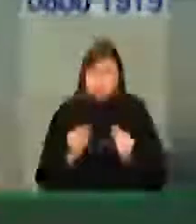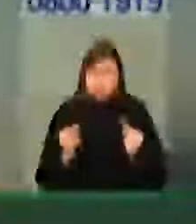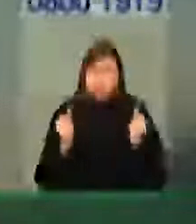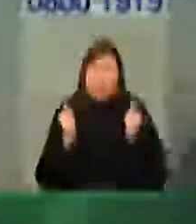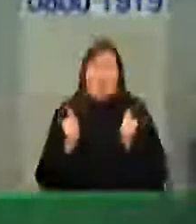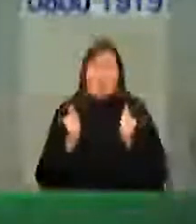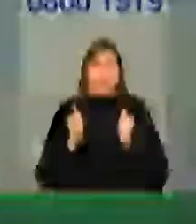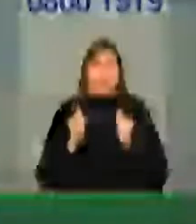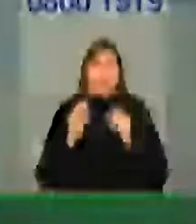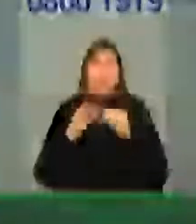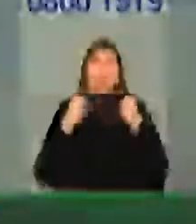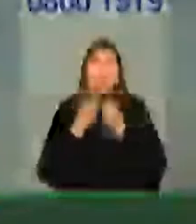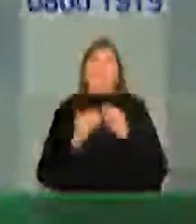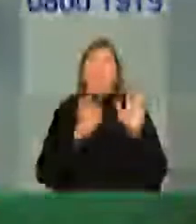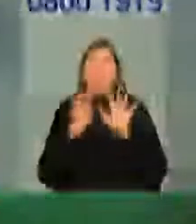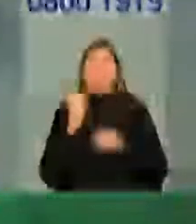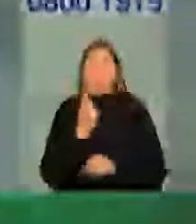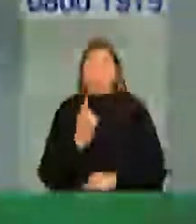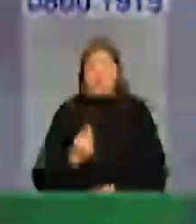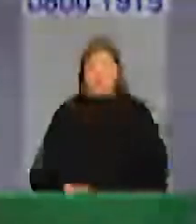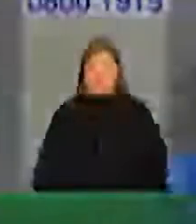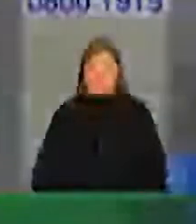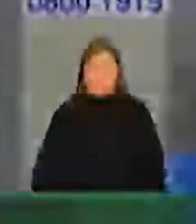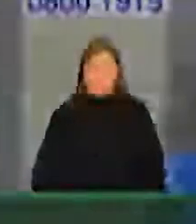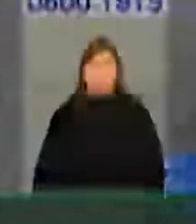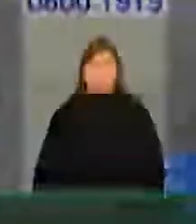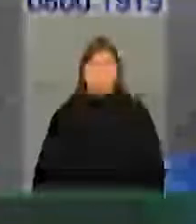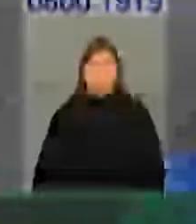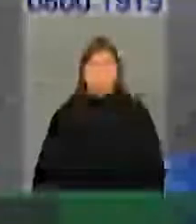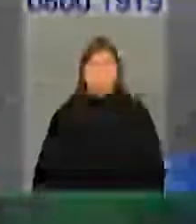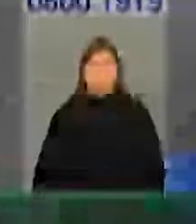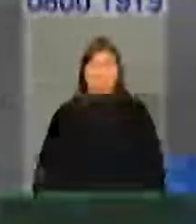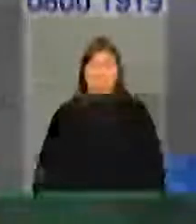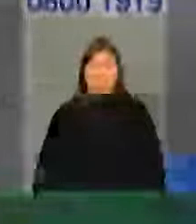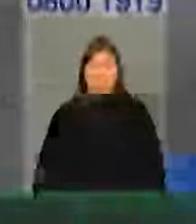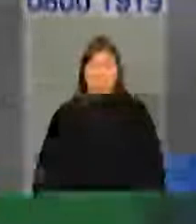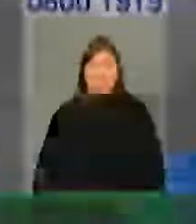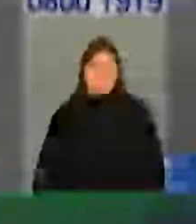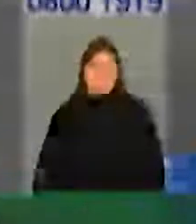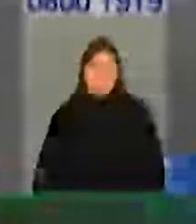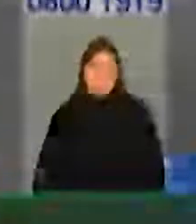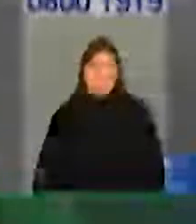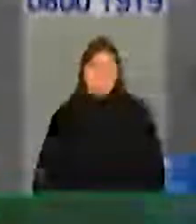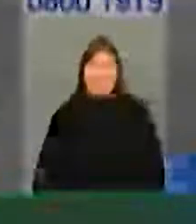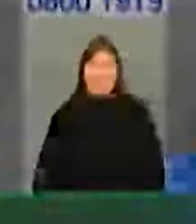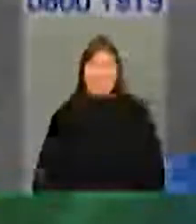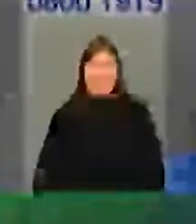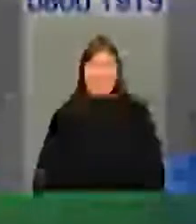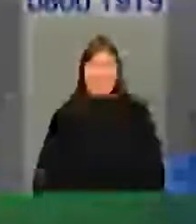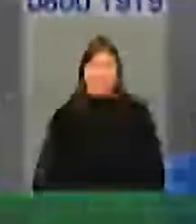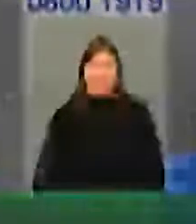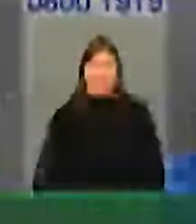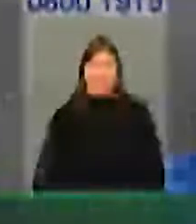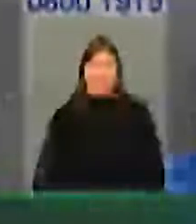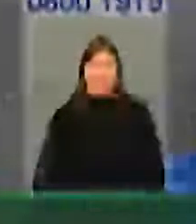And touchdown. Everybody who's been up into space they say this, that it changes them, and they look at it, and they're kind